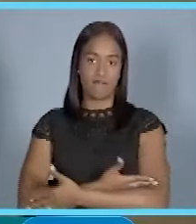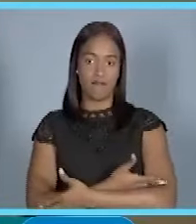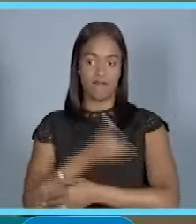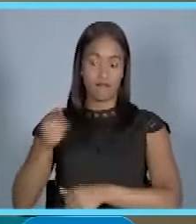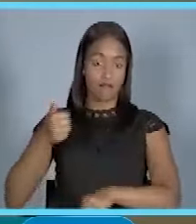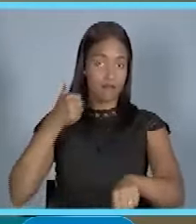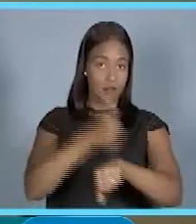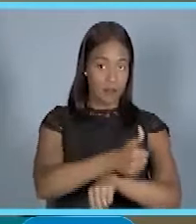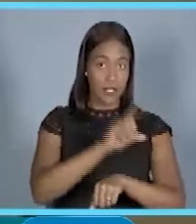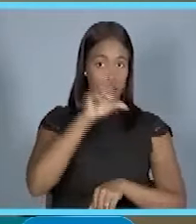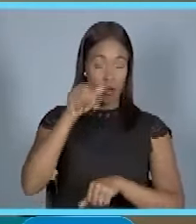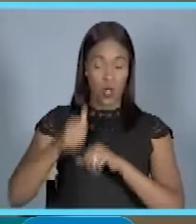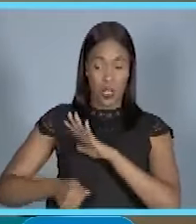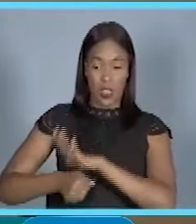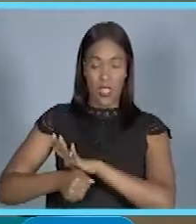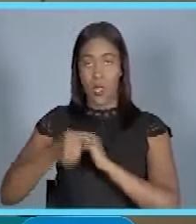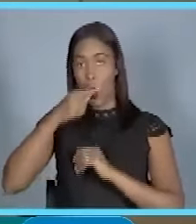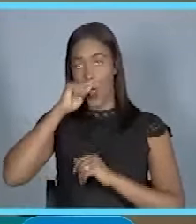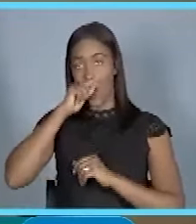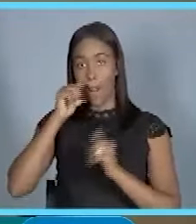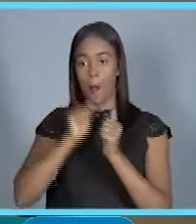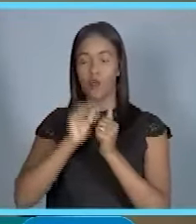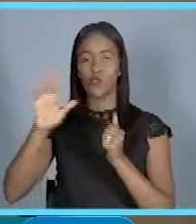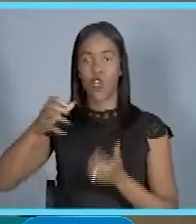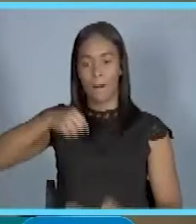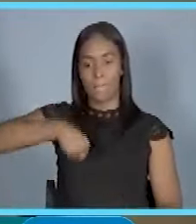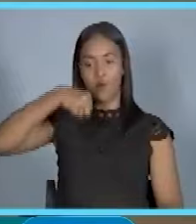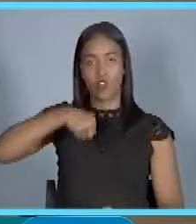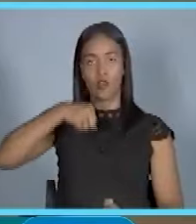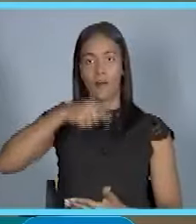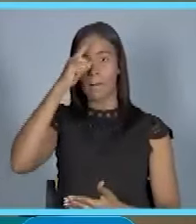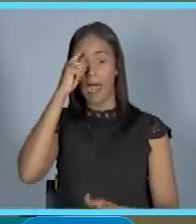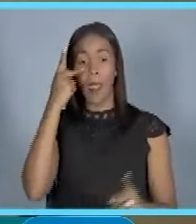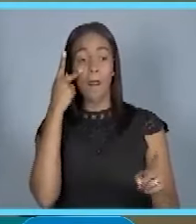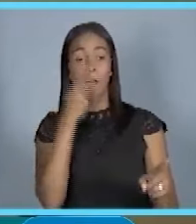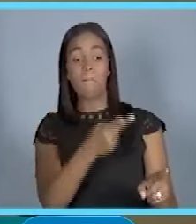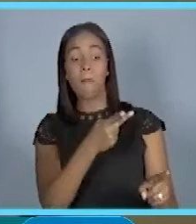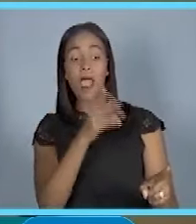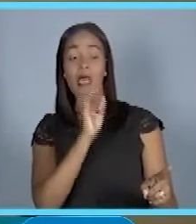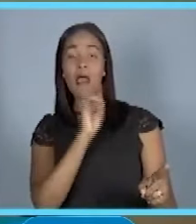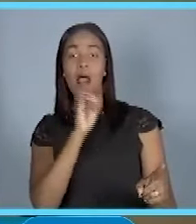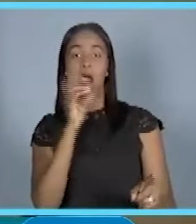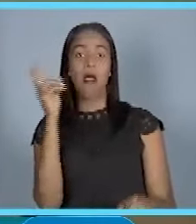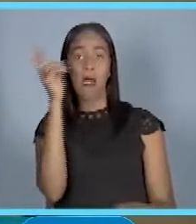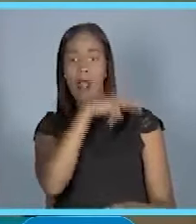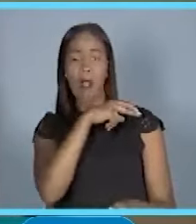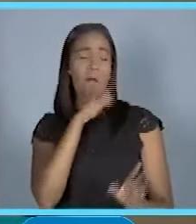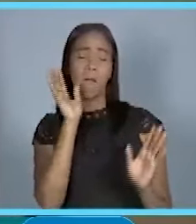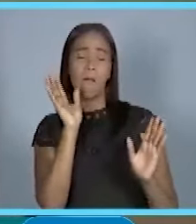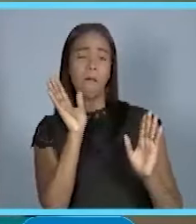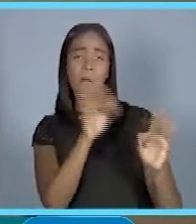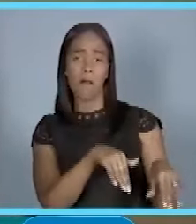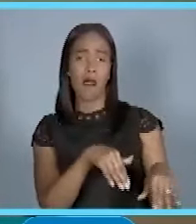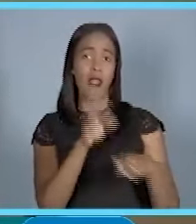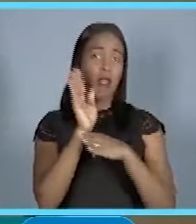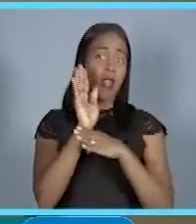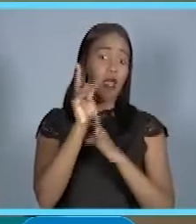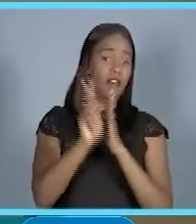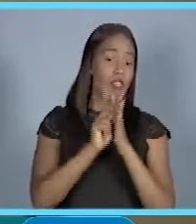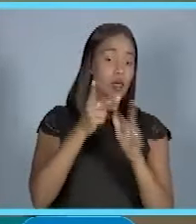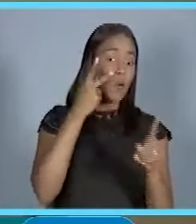imputada luego escondió a la niña entre sus pertenencias para evitar ser advertida por el personal de servicio y las cámaras de